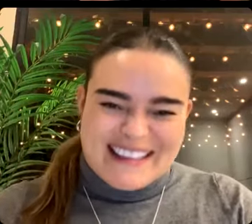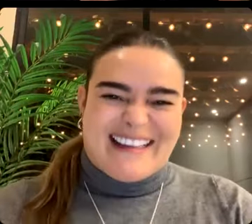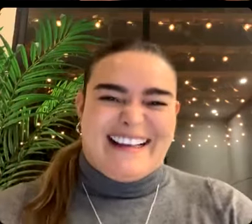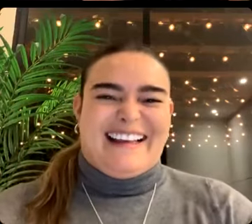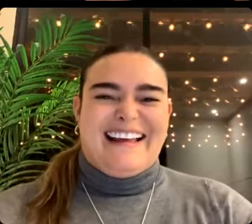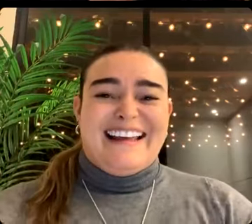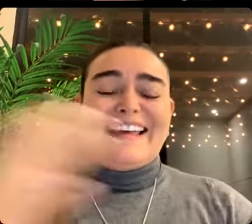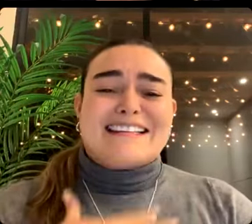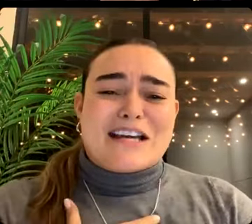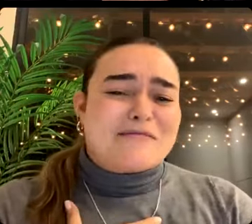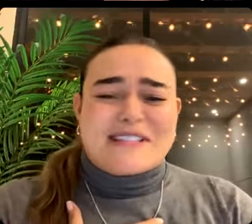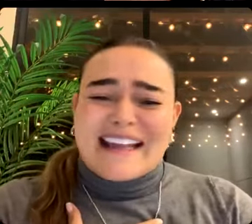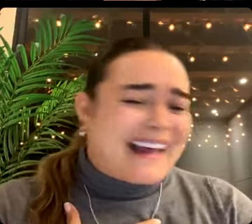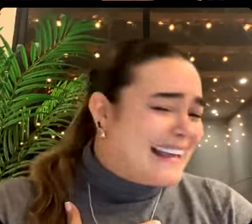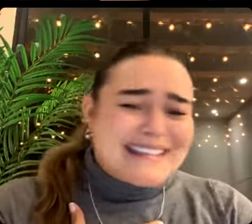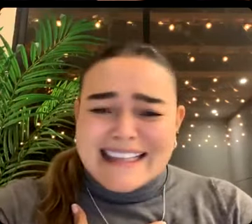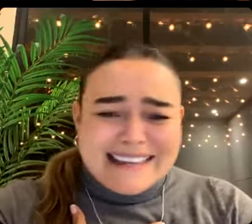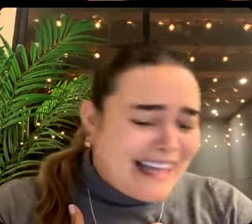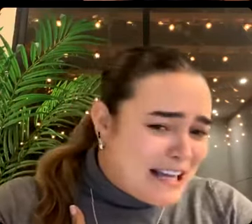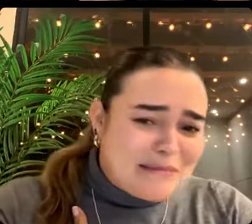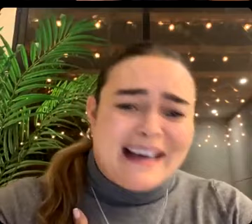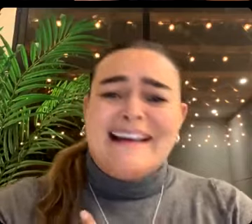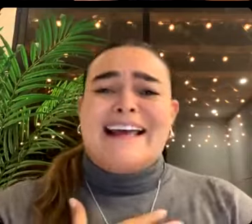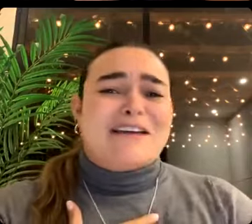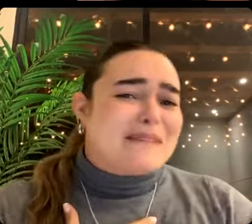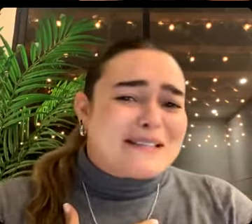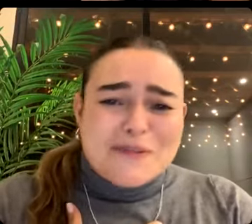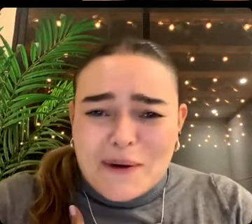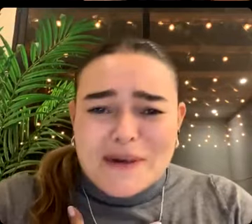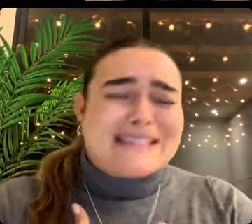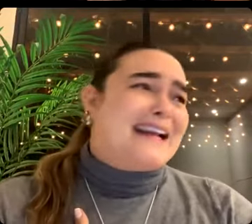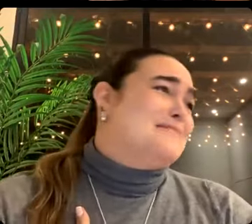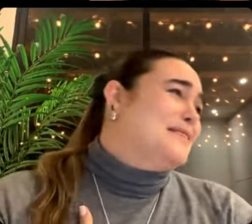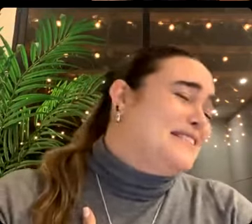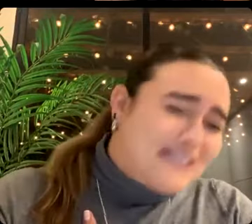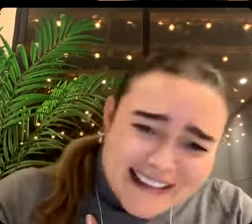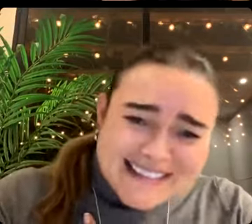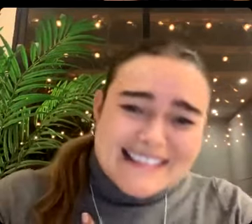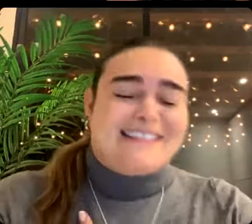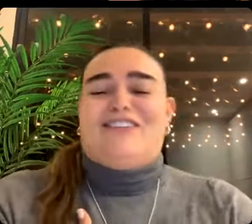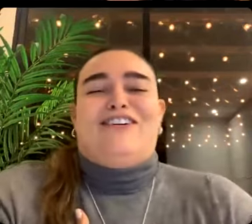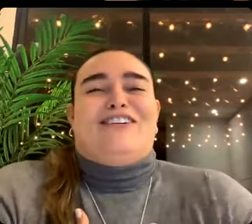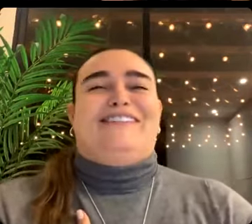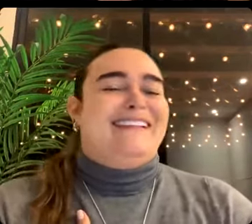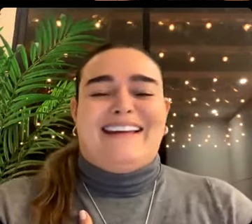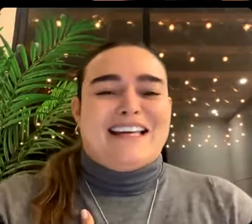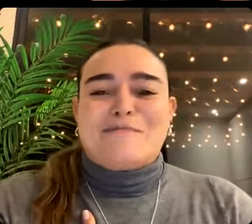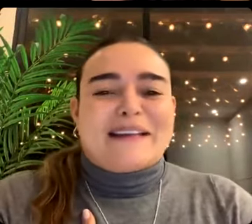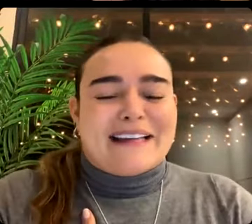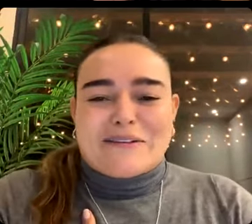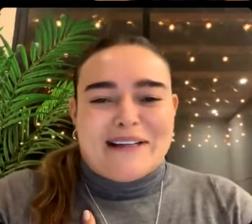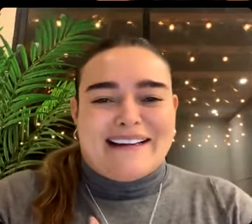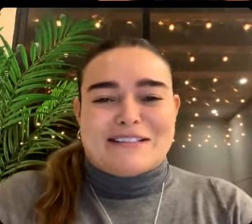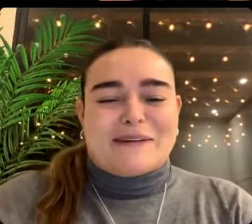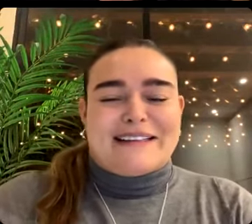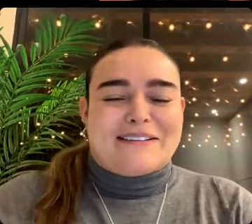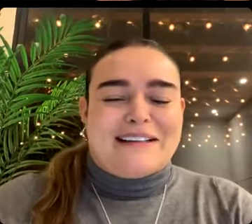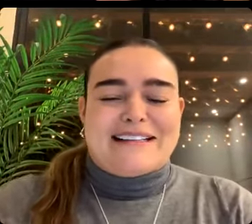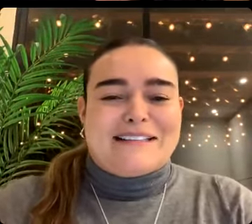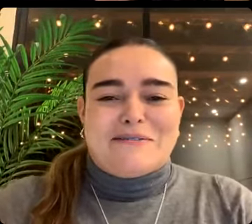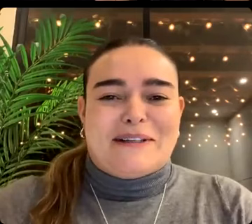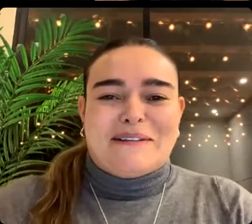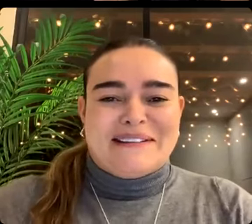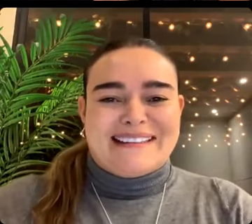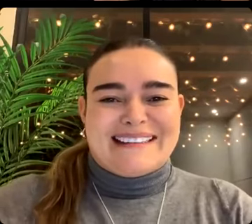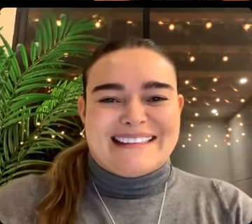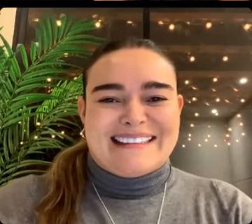8 cortos. Y decíamos, ¿será que este tema, qué pasó, estará muy difícil? No, espectacular, espectacular